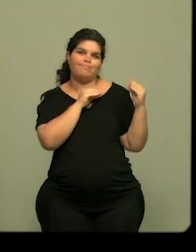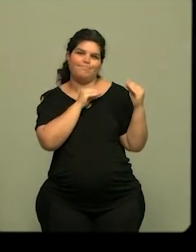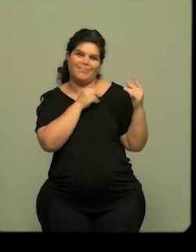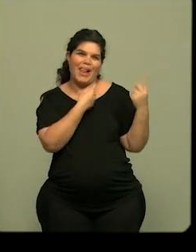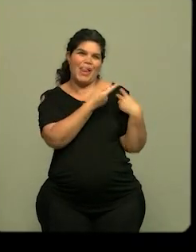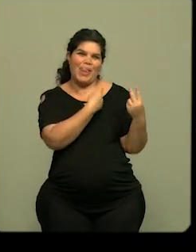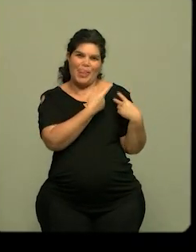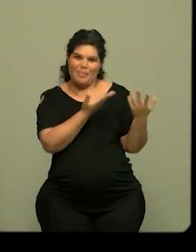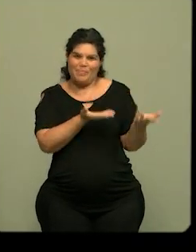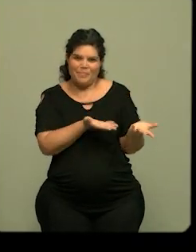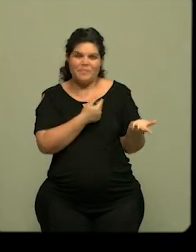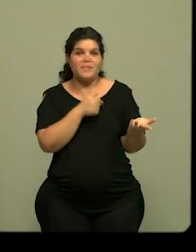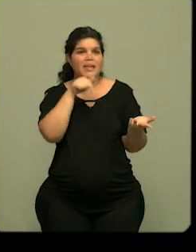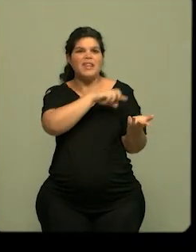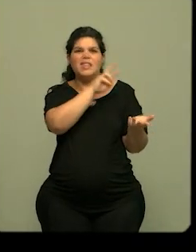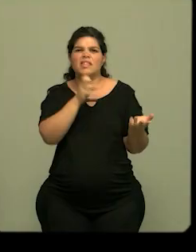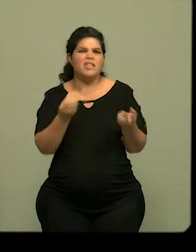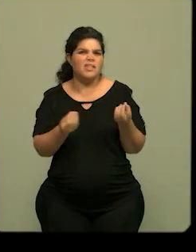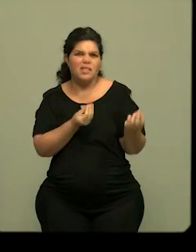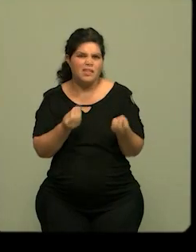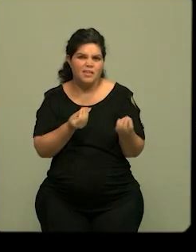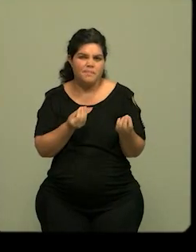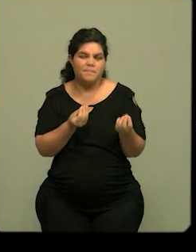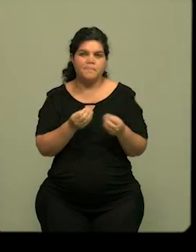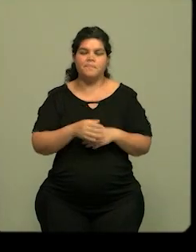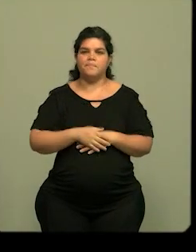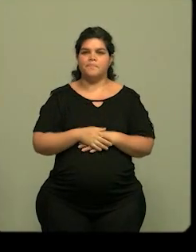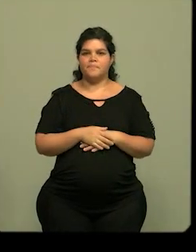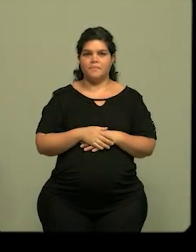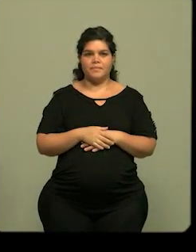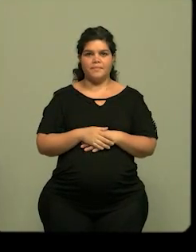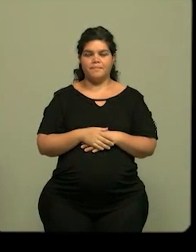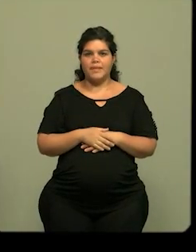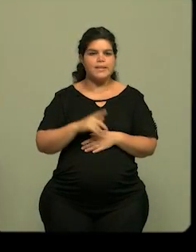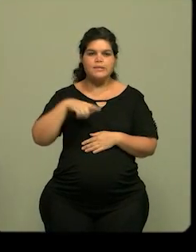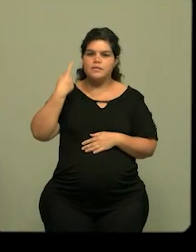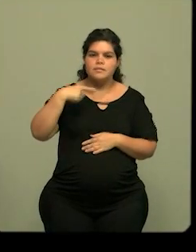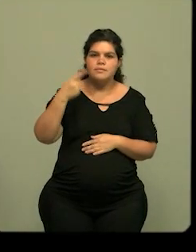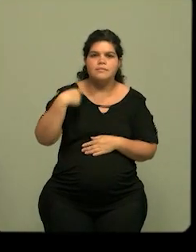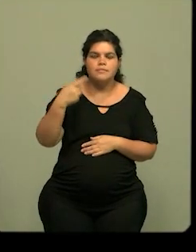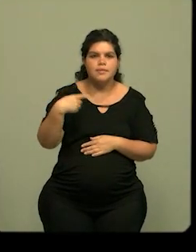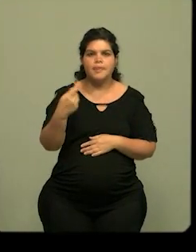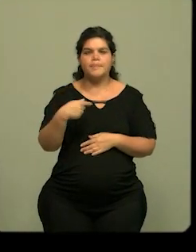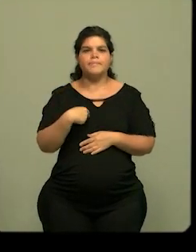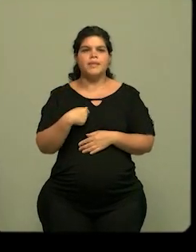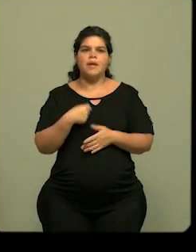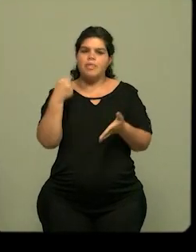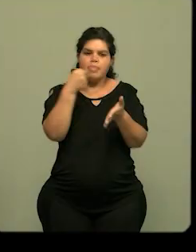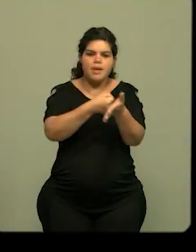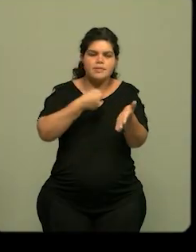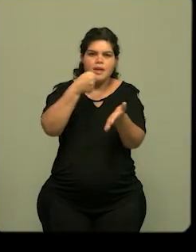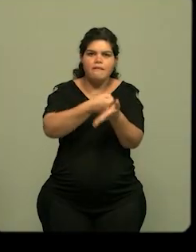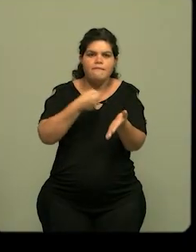Franco, esto de lo que hoy sucede, que es básicamente que se renueva constantemente esto del desafío de